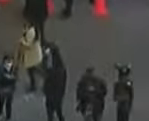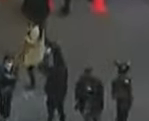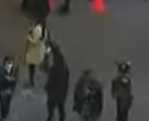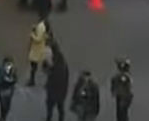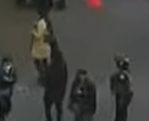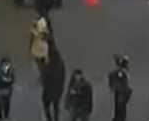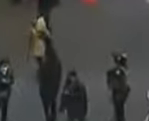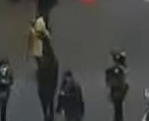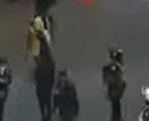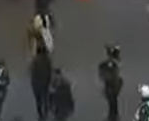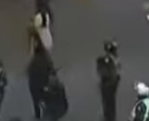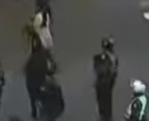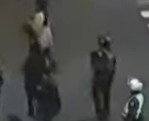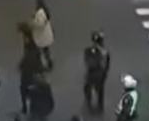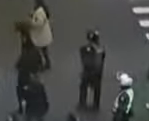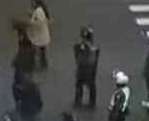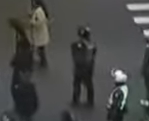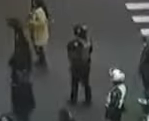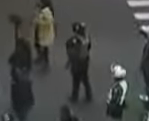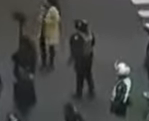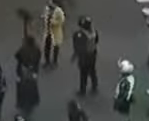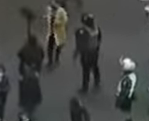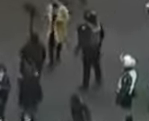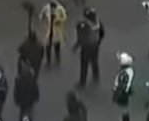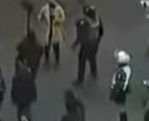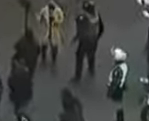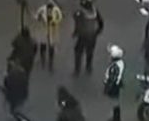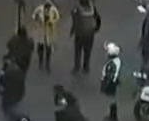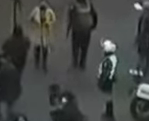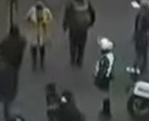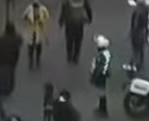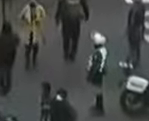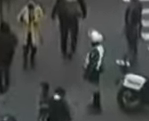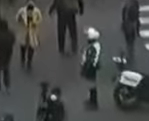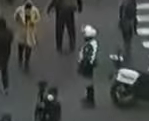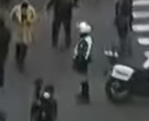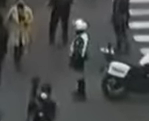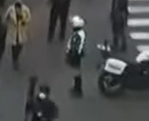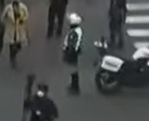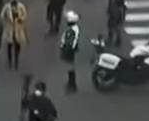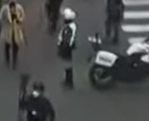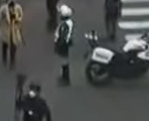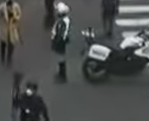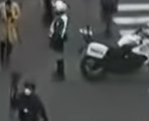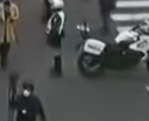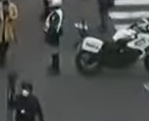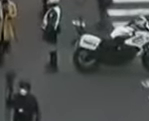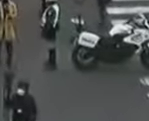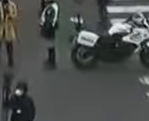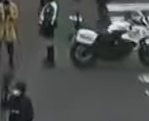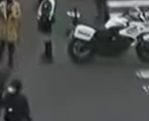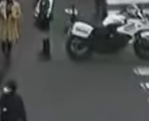Hay una fuerte manifestación justo en la esquina de la avenida Bancay con Jirón Junín.